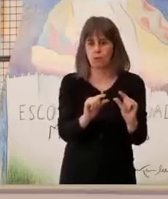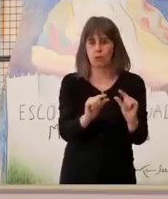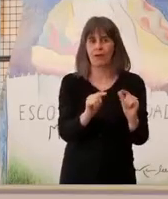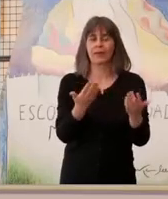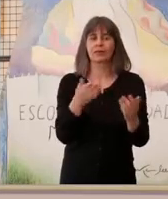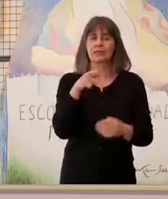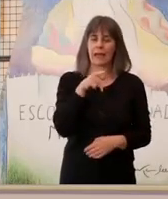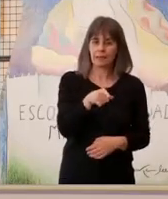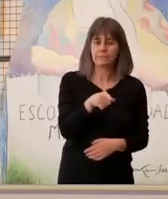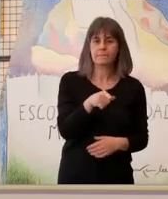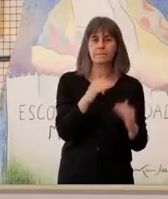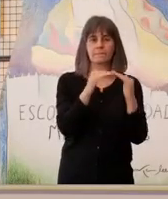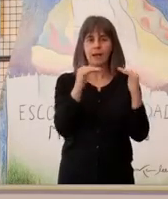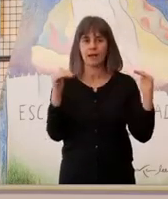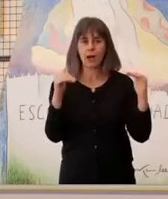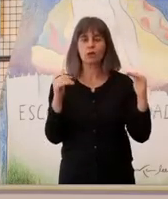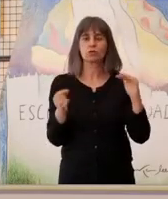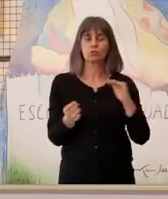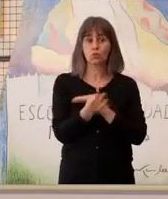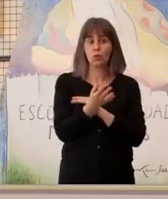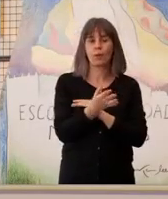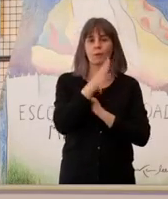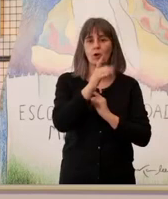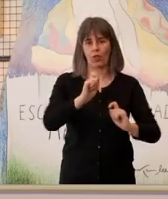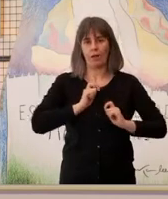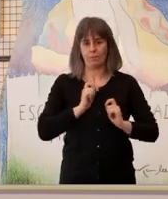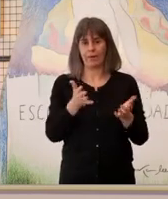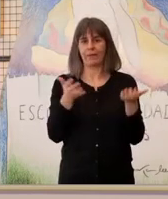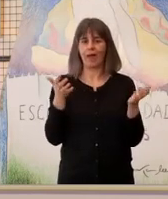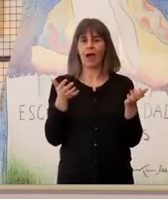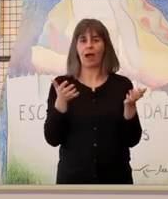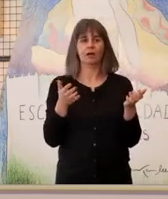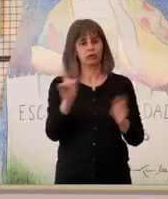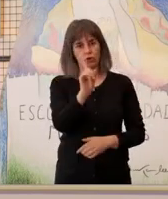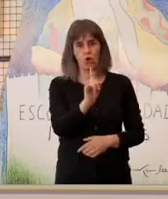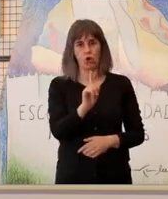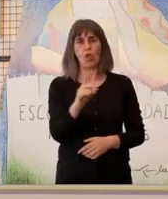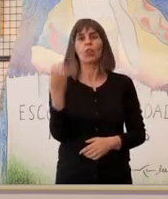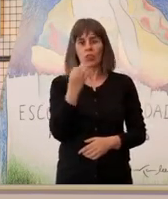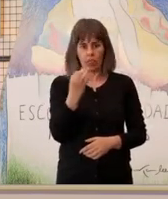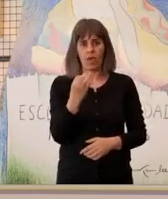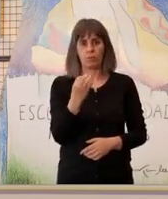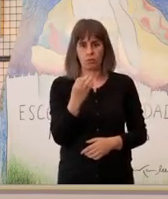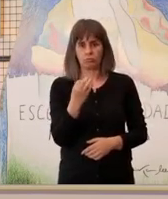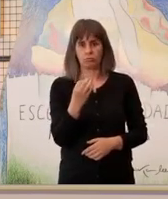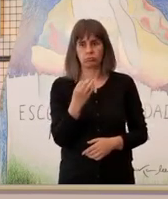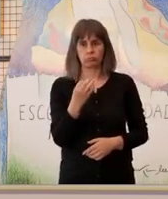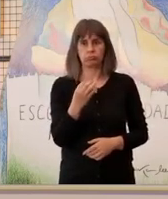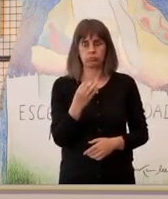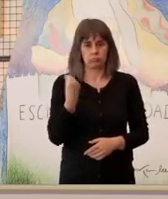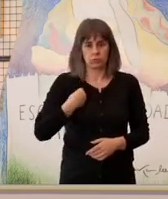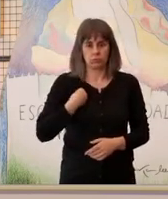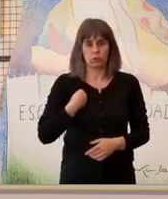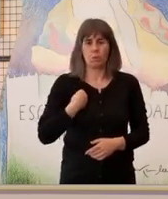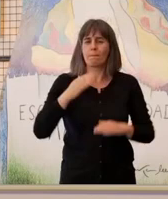paridad tuvo la ventaja de decir Oiga No es que aquí resulta que tenemos que estar pues como